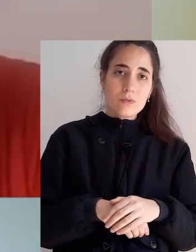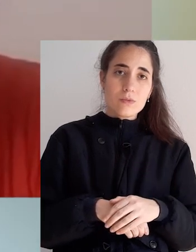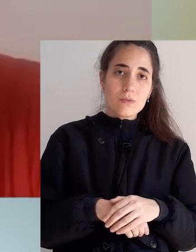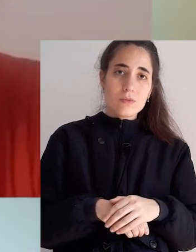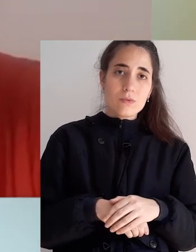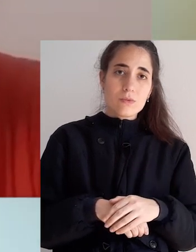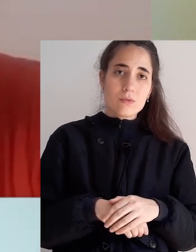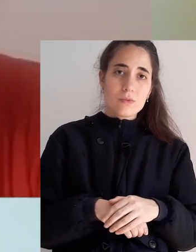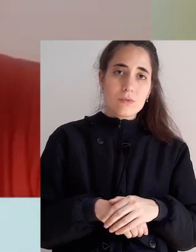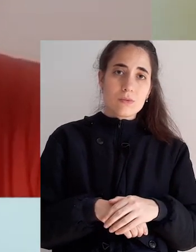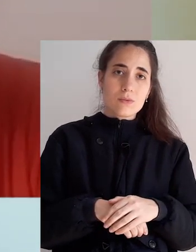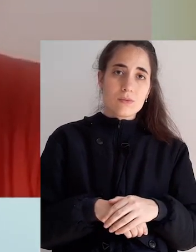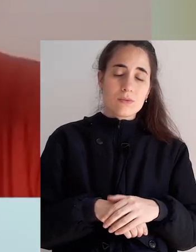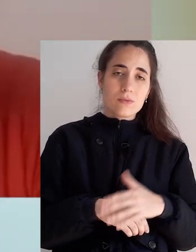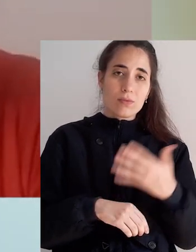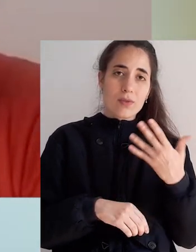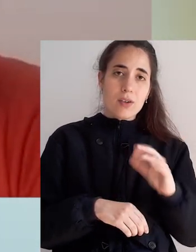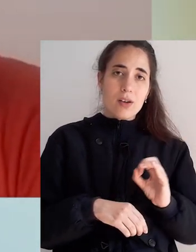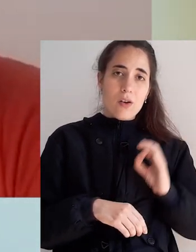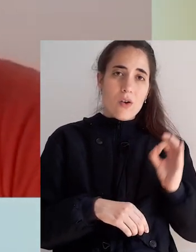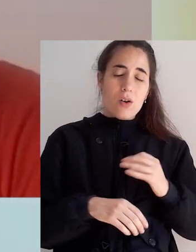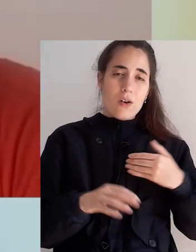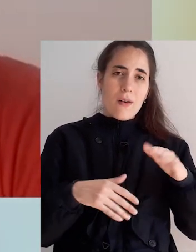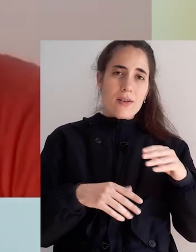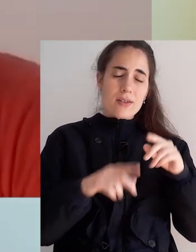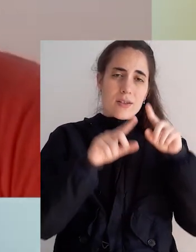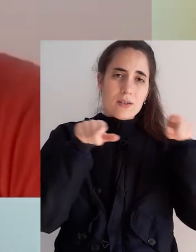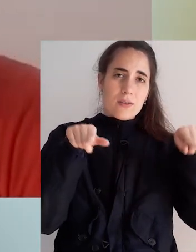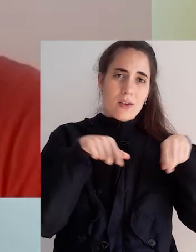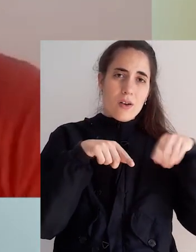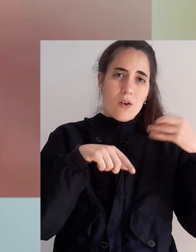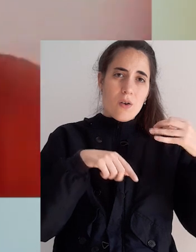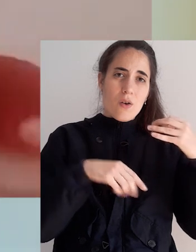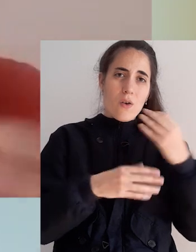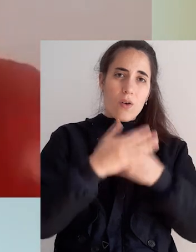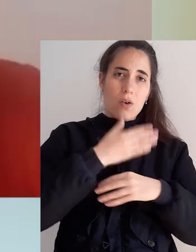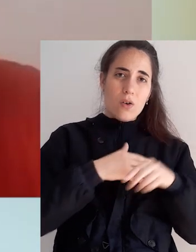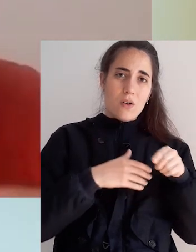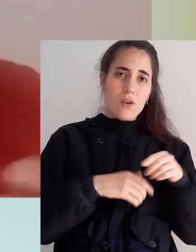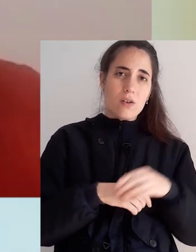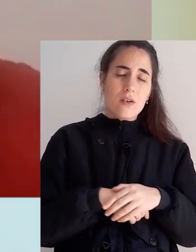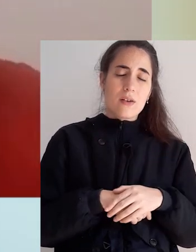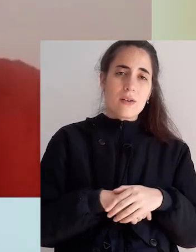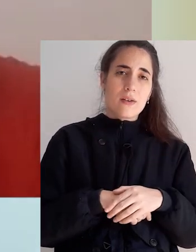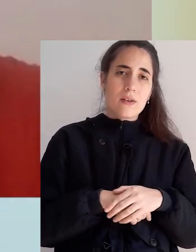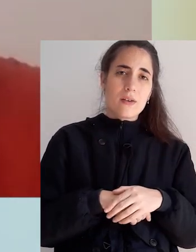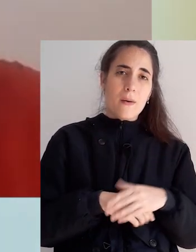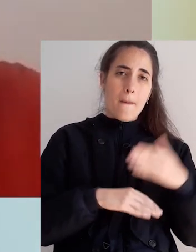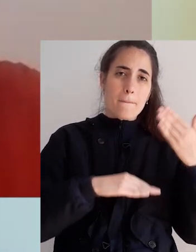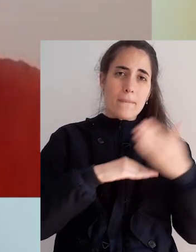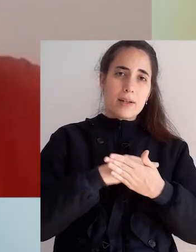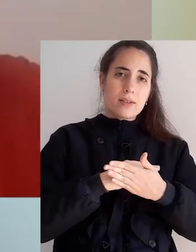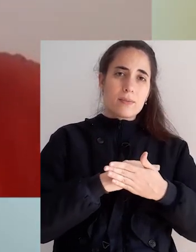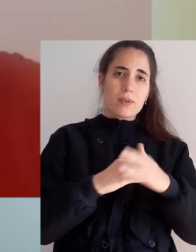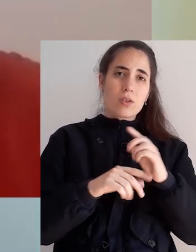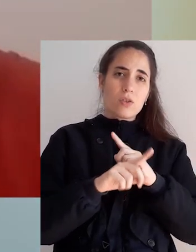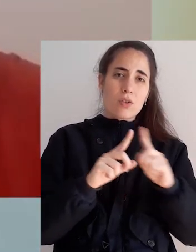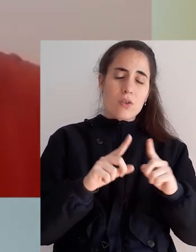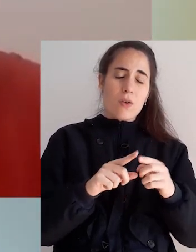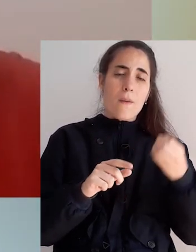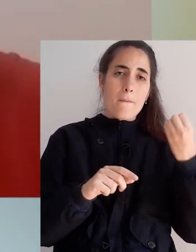un colegio especial, pues voy a tener que arreglar mano a mano con el